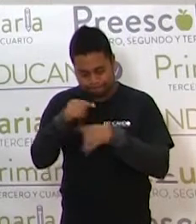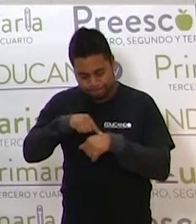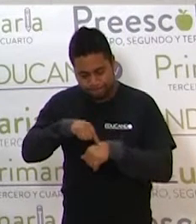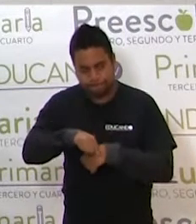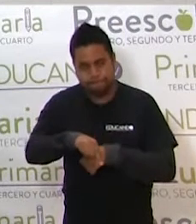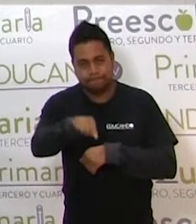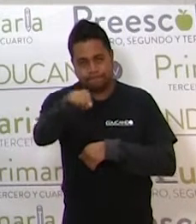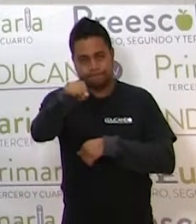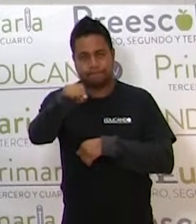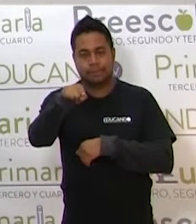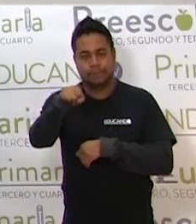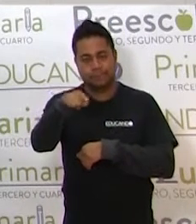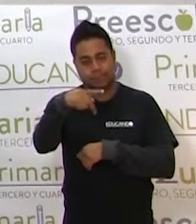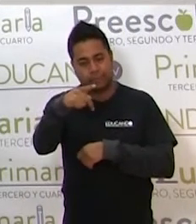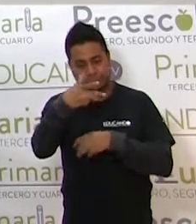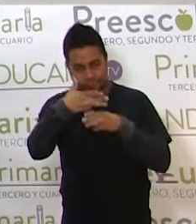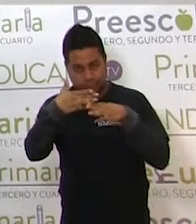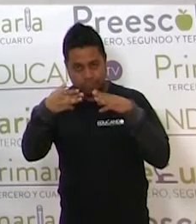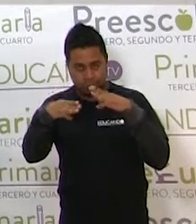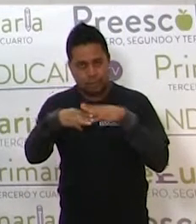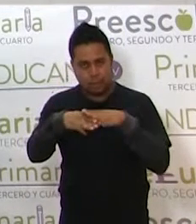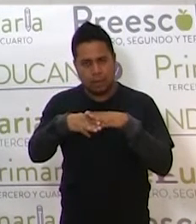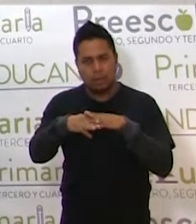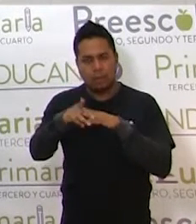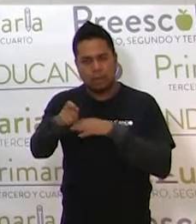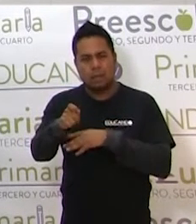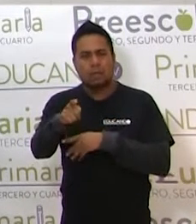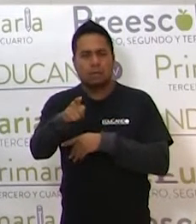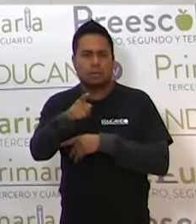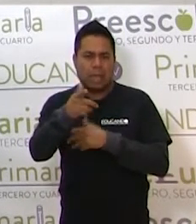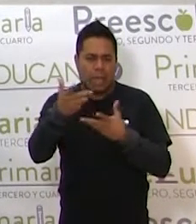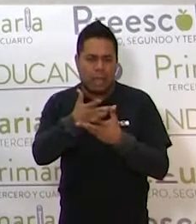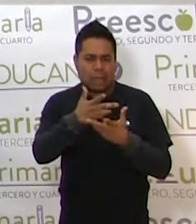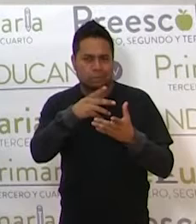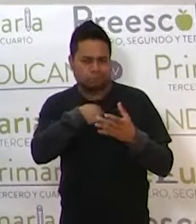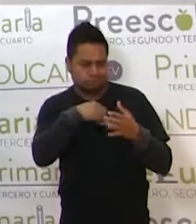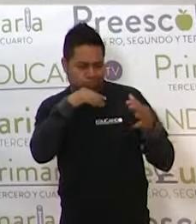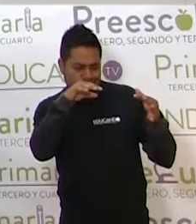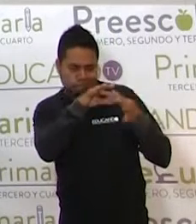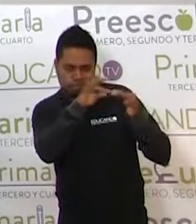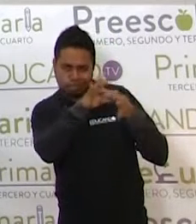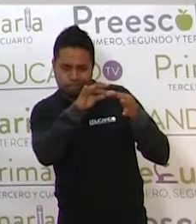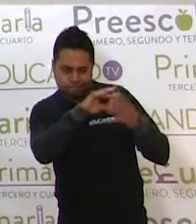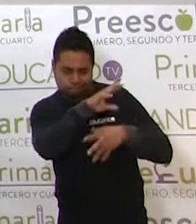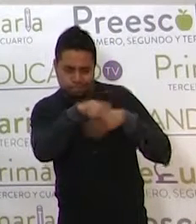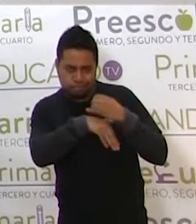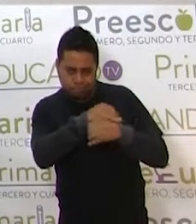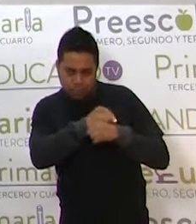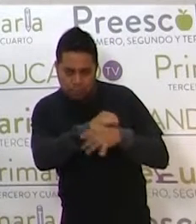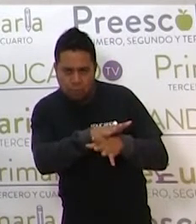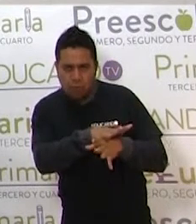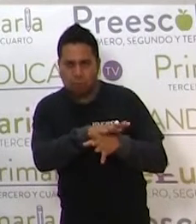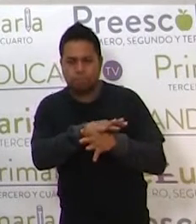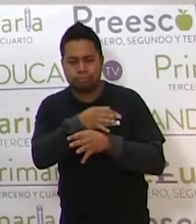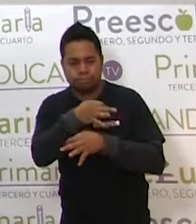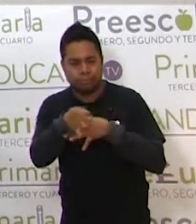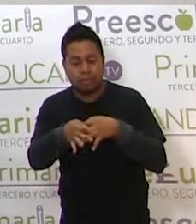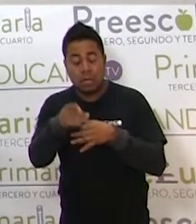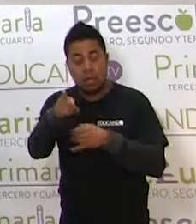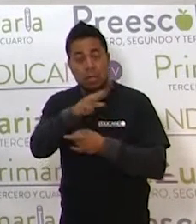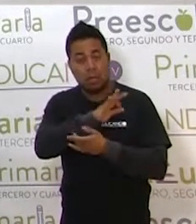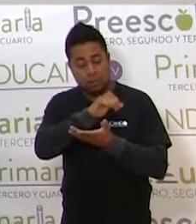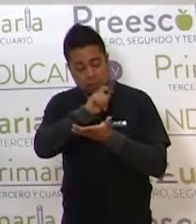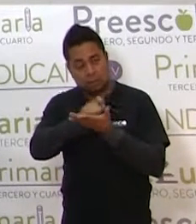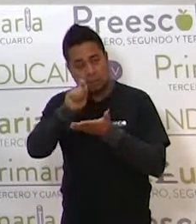te invito para que con tus materiales escolares puedas organizar de forma coherente y sencilla toda la información que vamos a estar